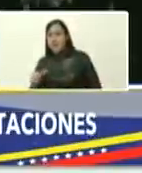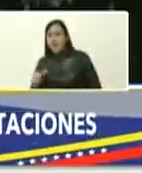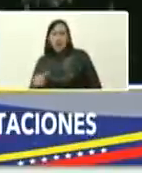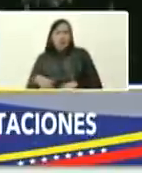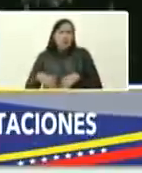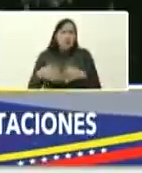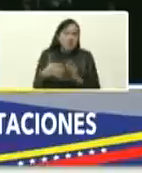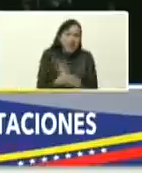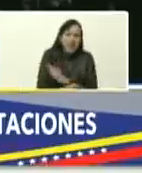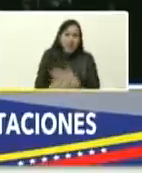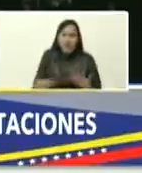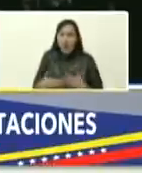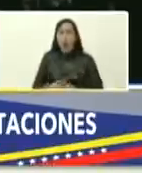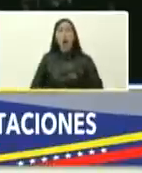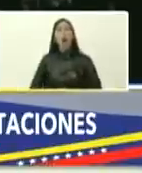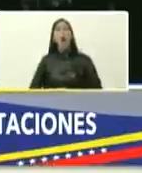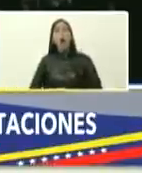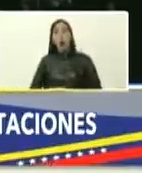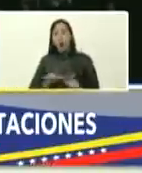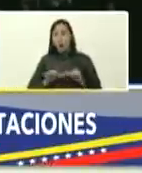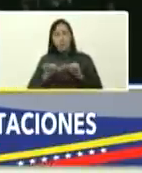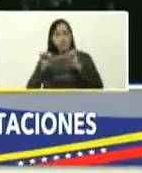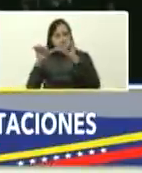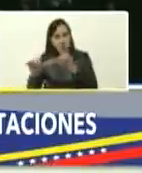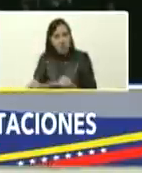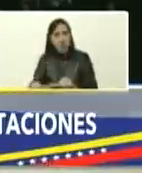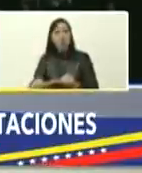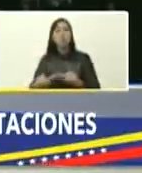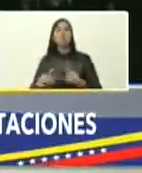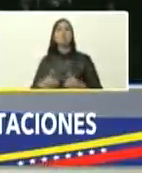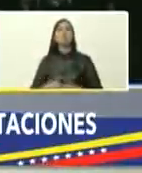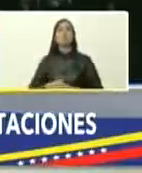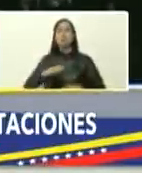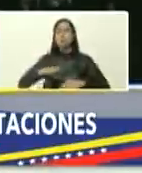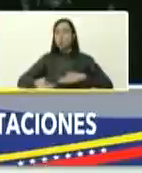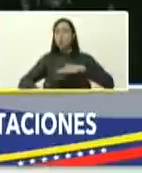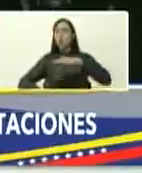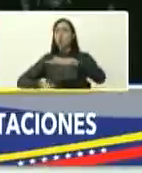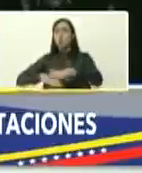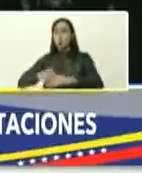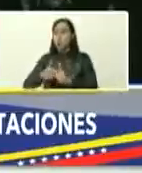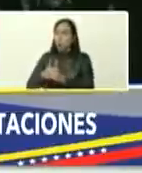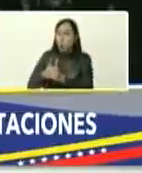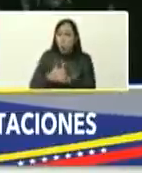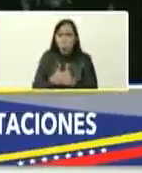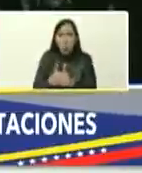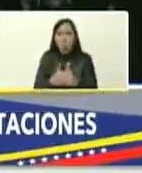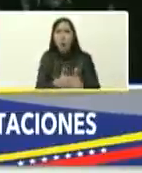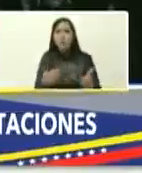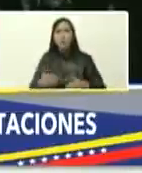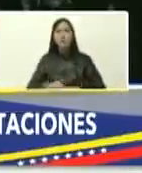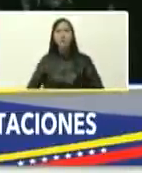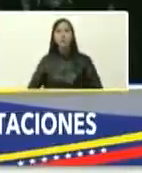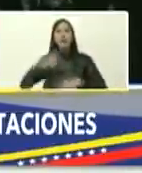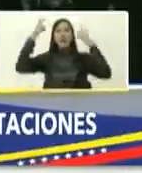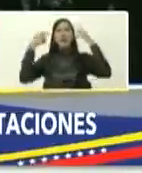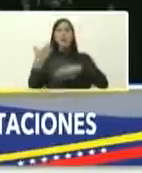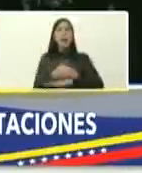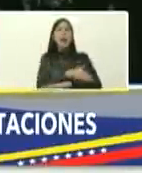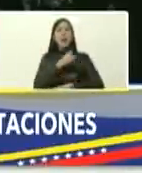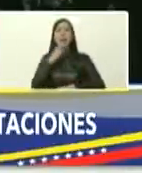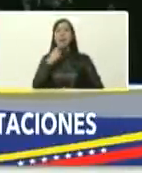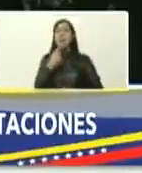sirve para dar un paso más adelante, para seguir detrás de ella. ¿Y qué decía el comandante Chávez? Nos